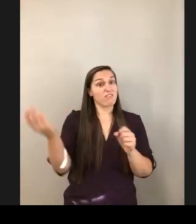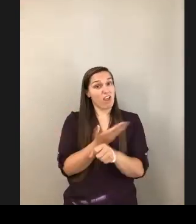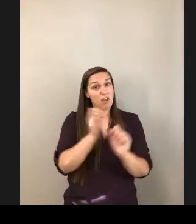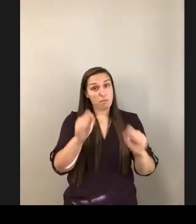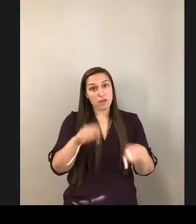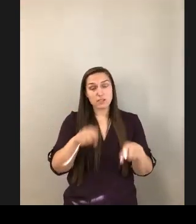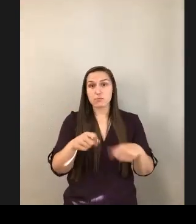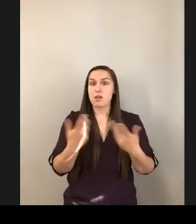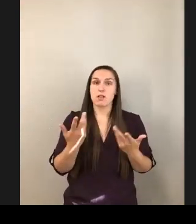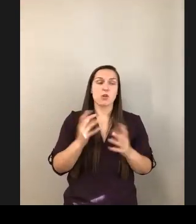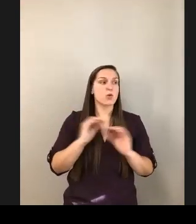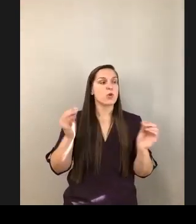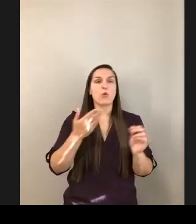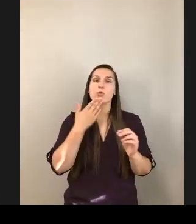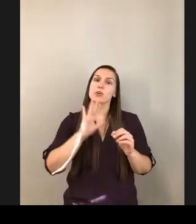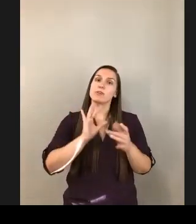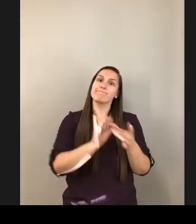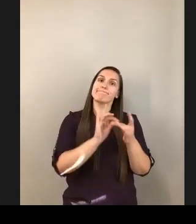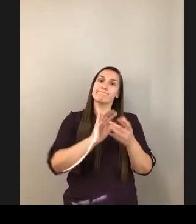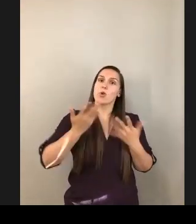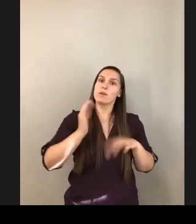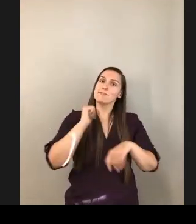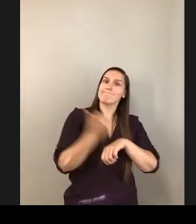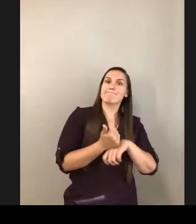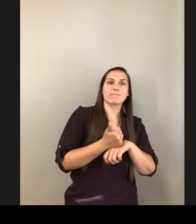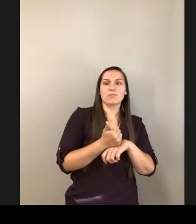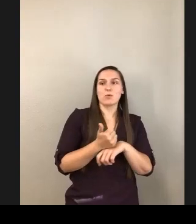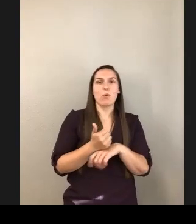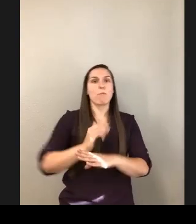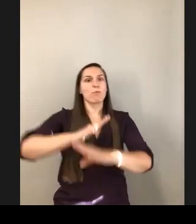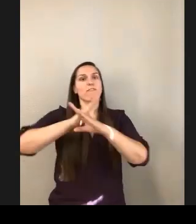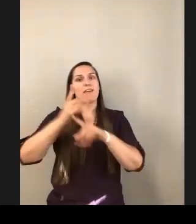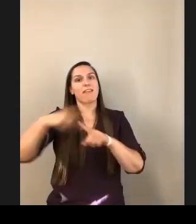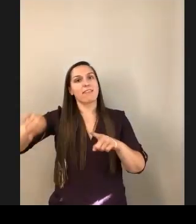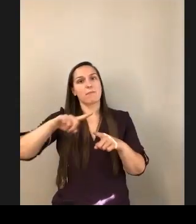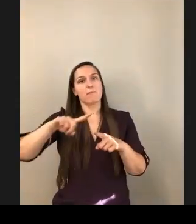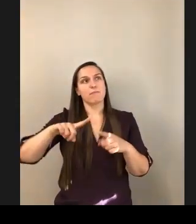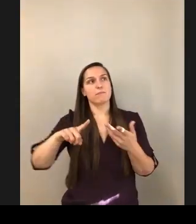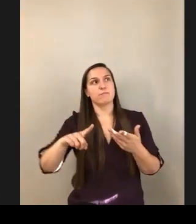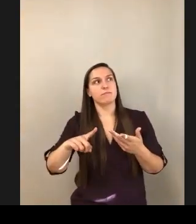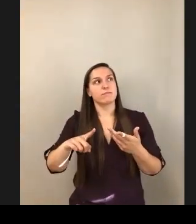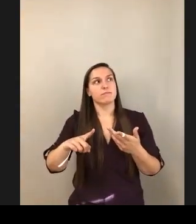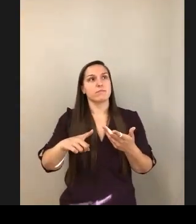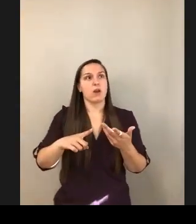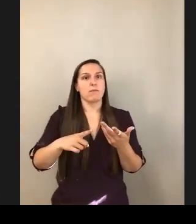determinación, correrlos, nada les va a parar